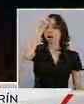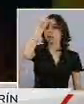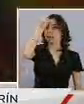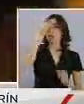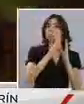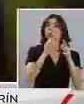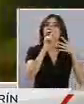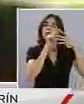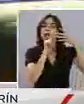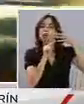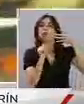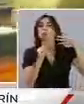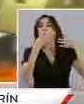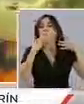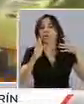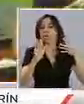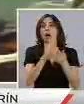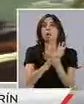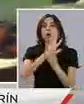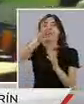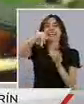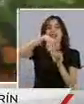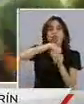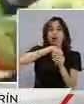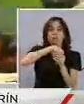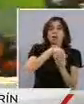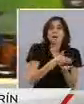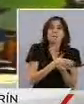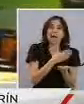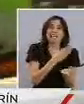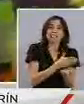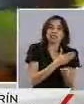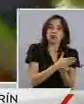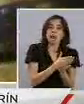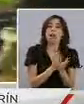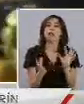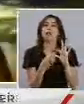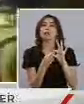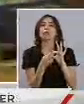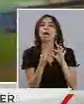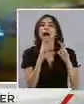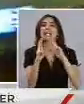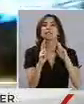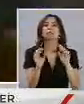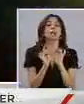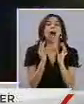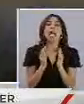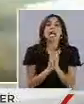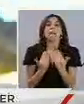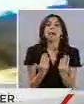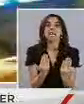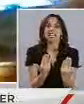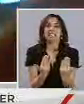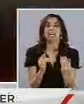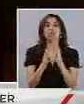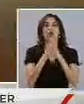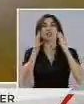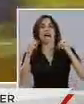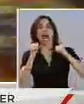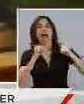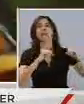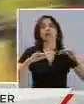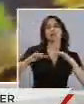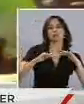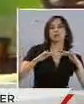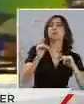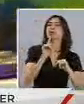hay muchos puntos de mejora como por ejemplo incorporar dentro de los planes escolares todo lo que está asociado con la respuesta a esta emergencia y no solamente ante grandes emergencias como pueden ser